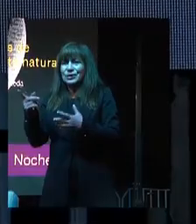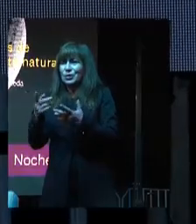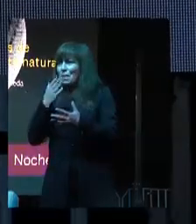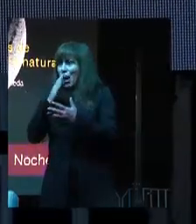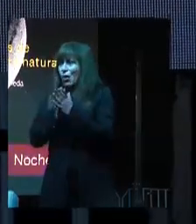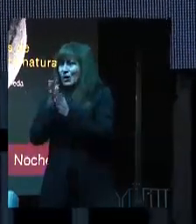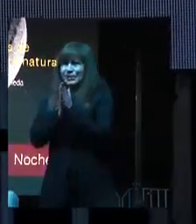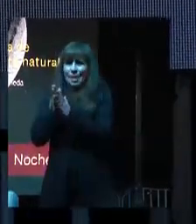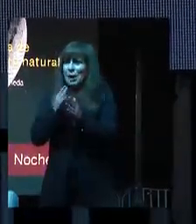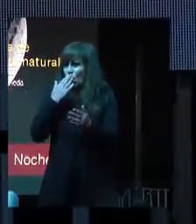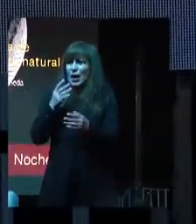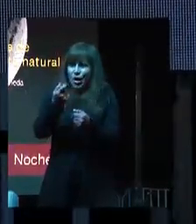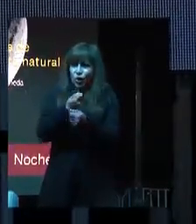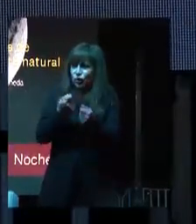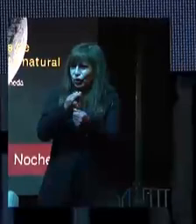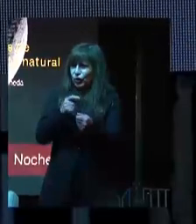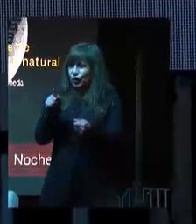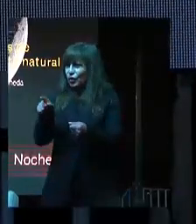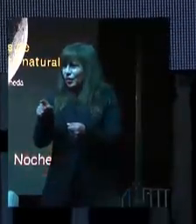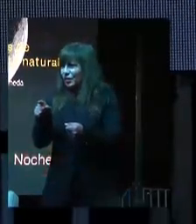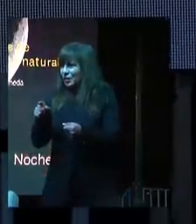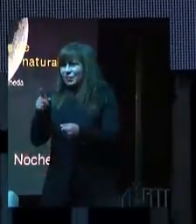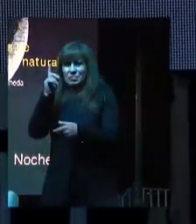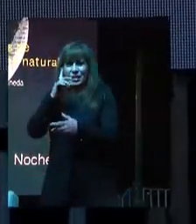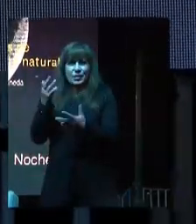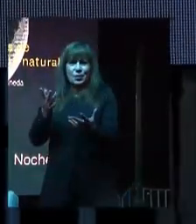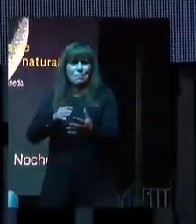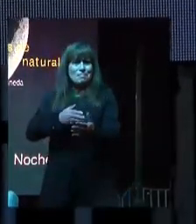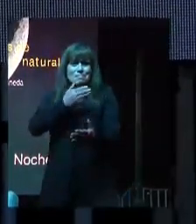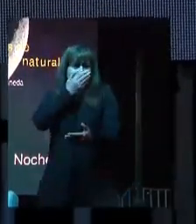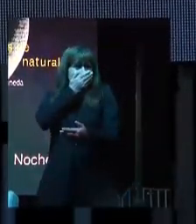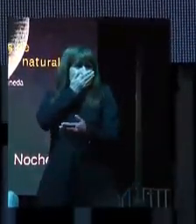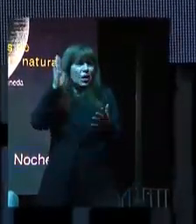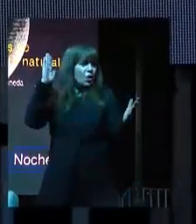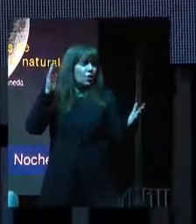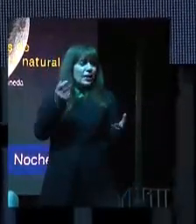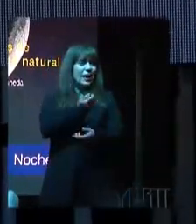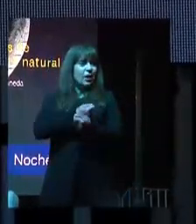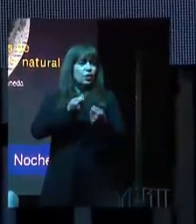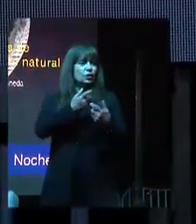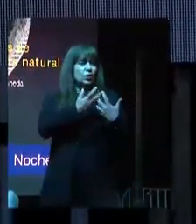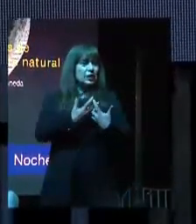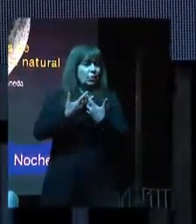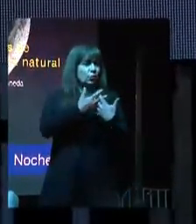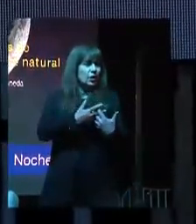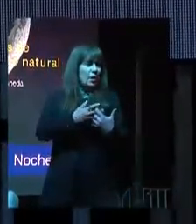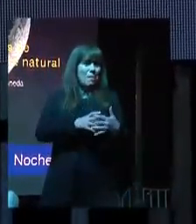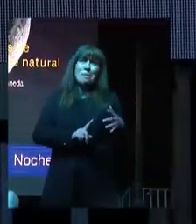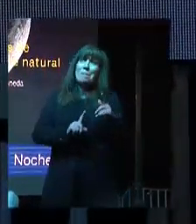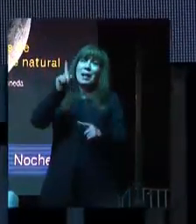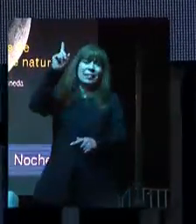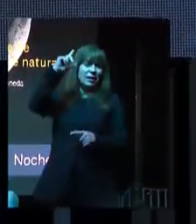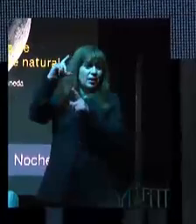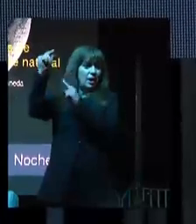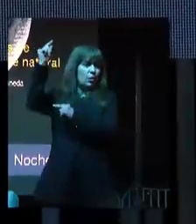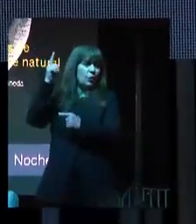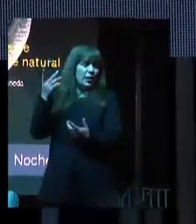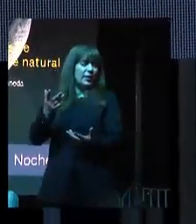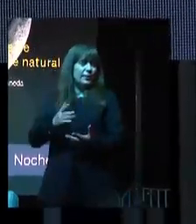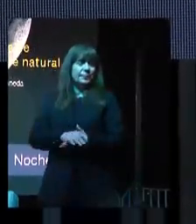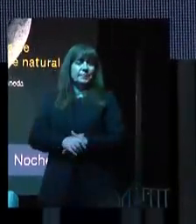está el negocio. Bueno, ese fue el mejor negocio que hizo Estados Unidos. Y por eso, yo en